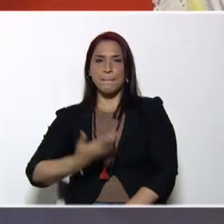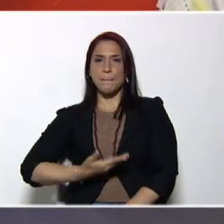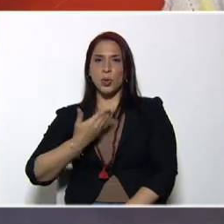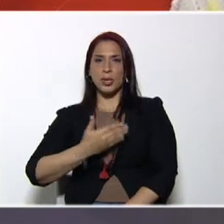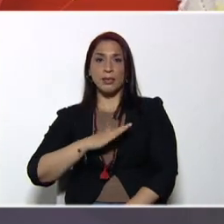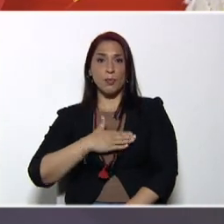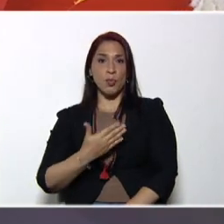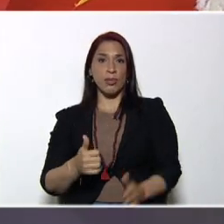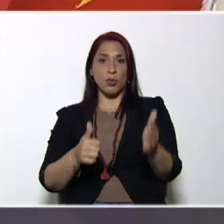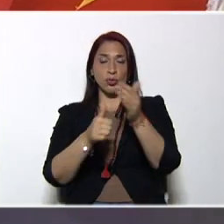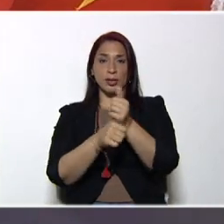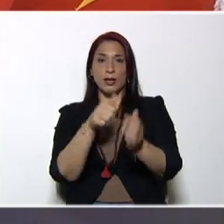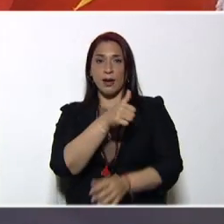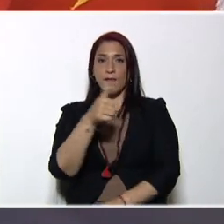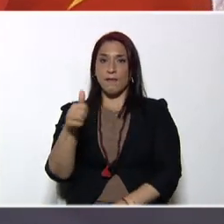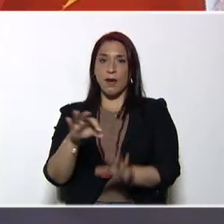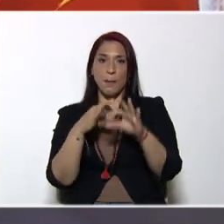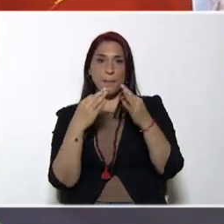pueden conseguir en